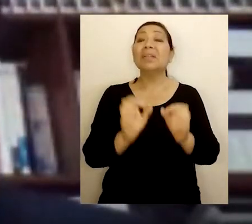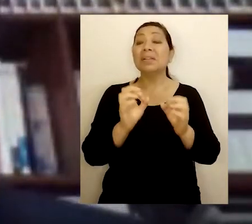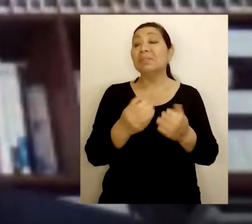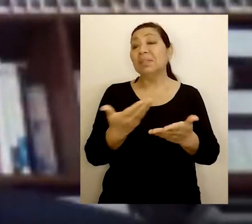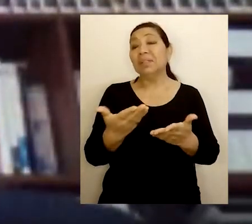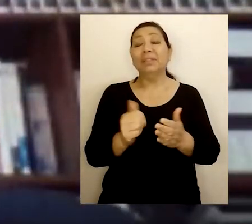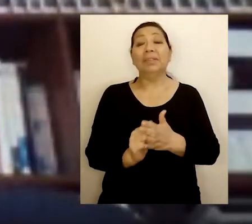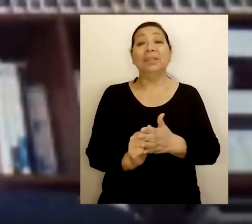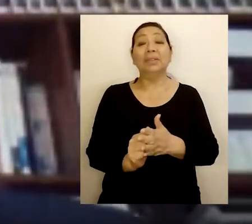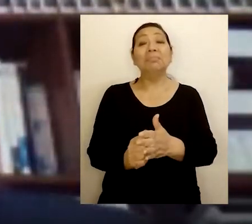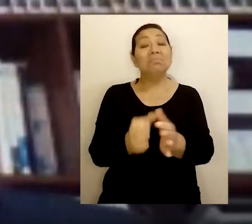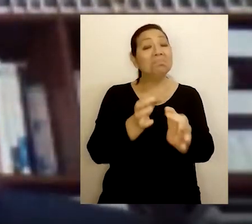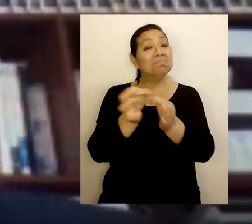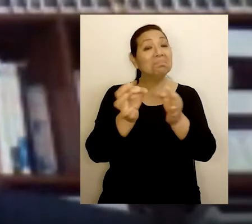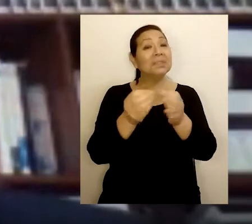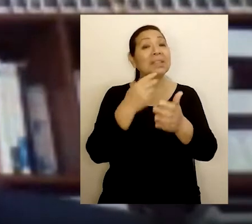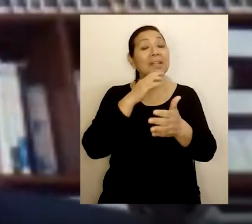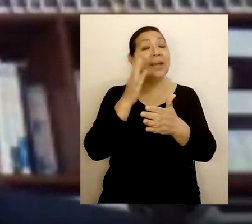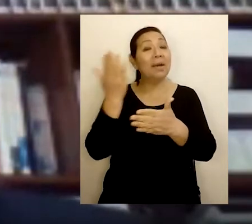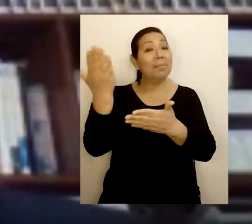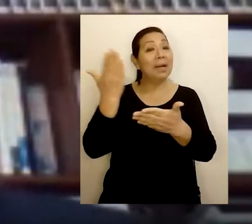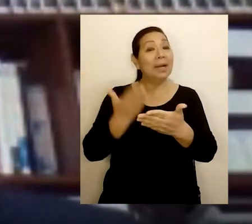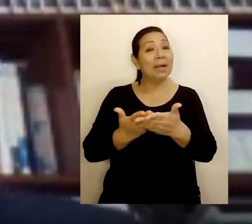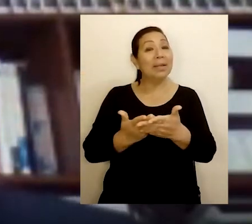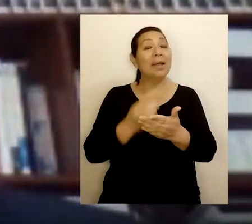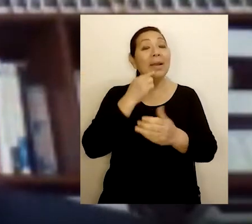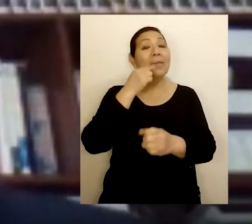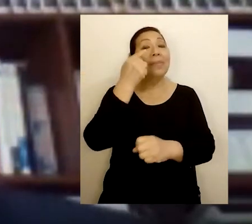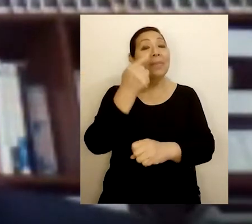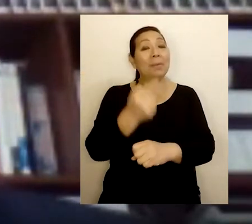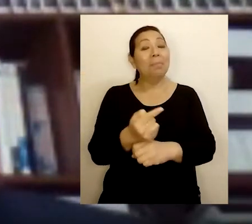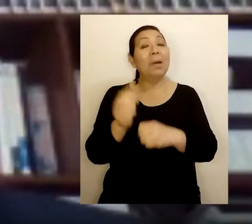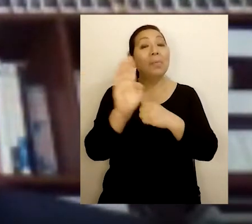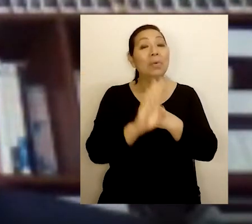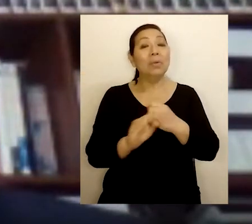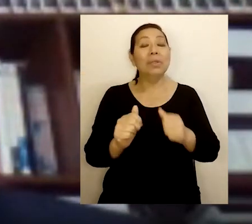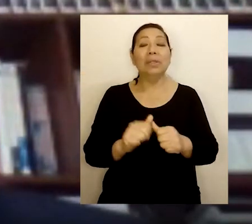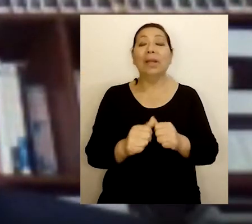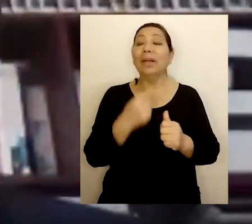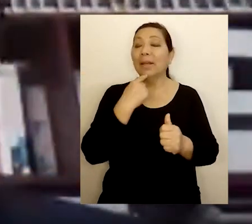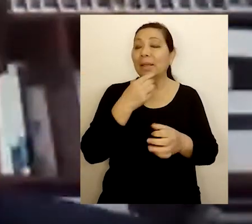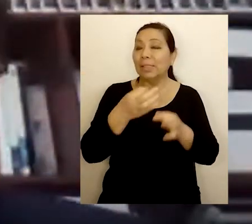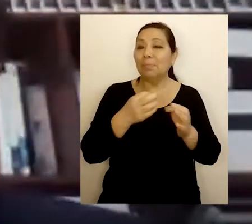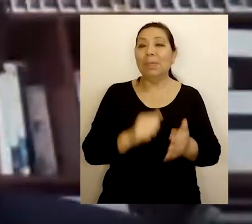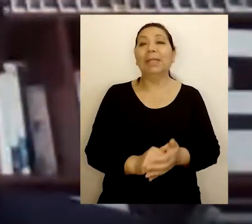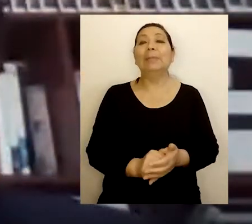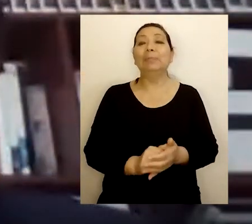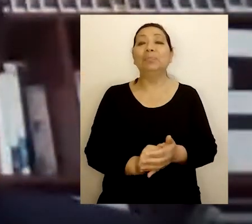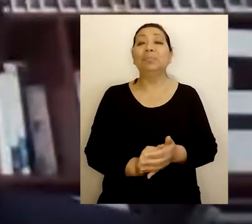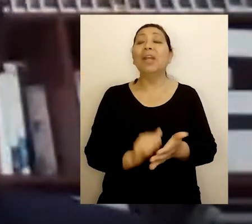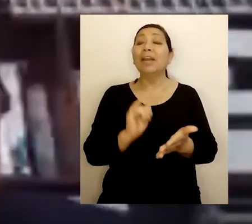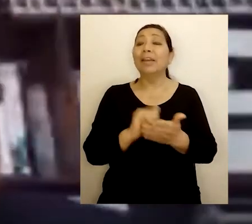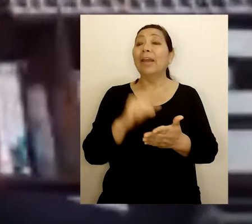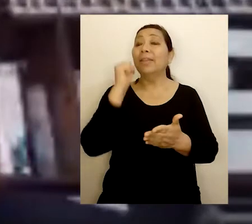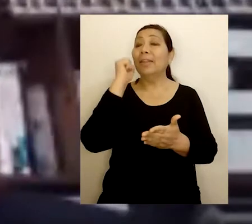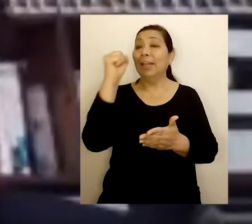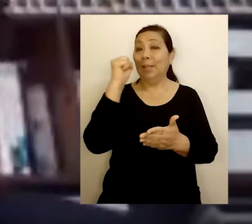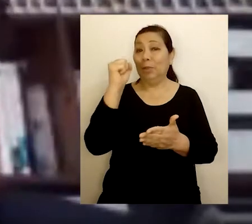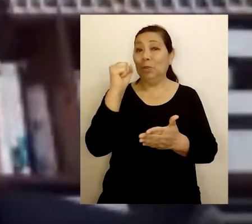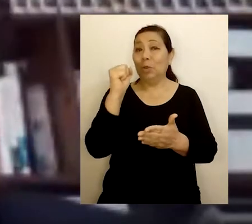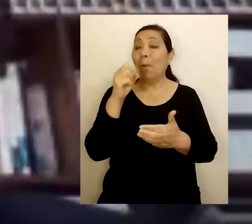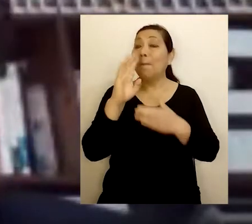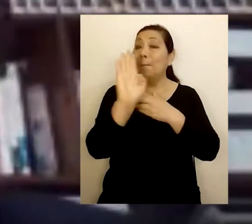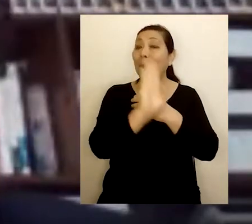Siendo así, los fundamentos que sustentan la demanda de amparo son los siguientes. Que los derechos